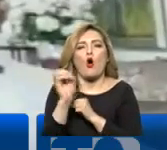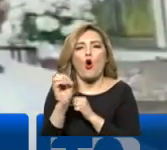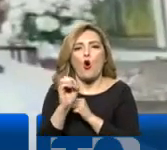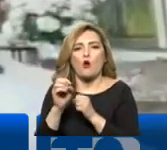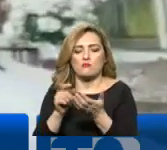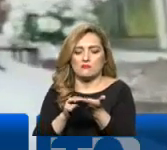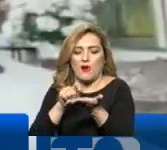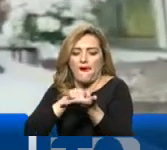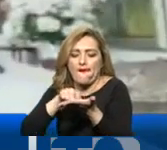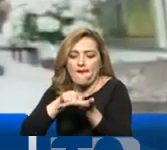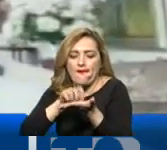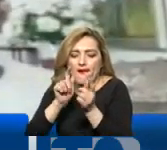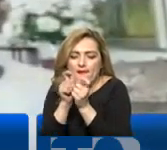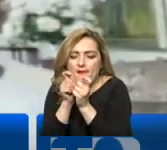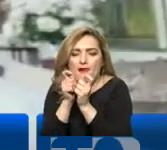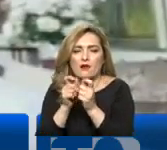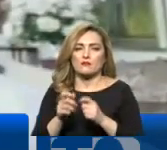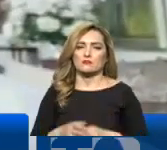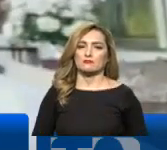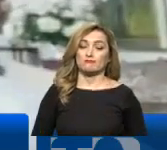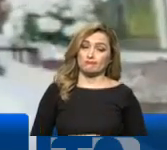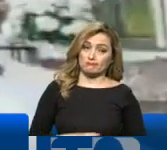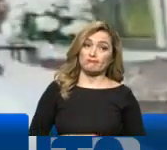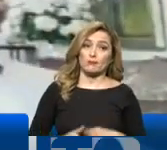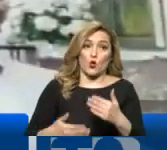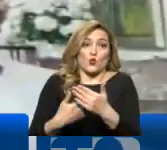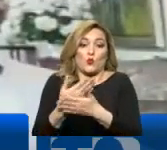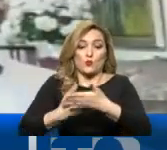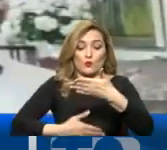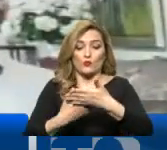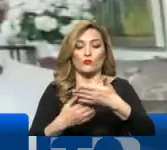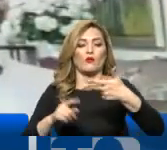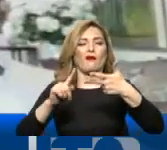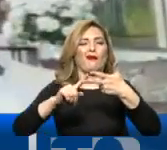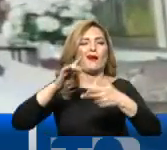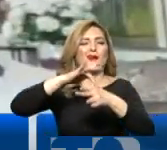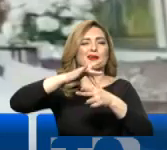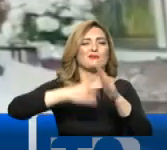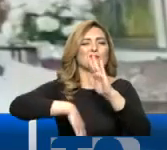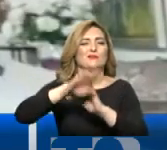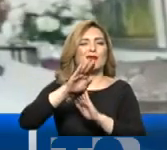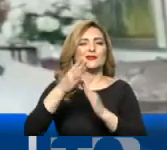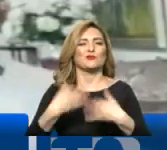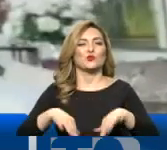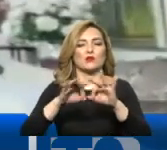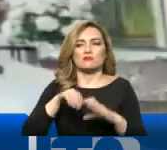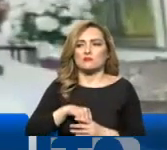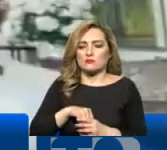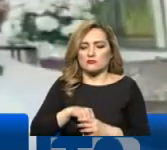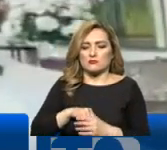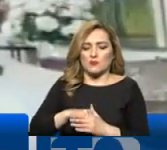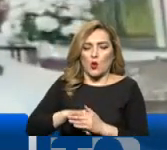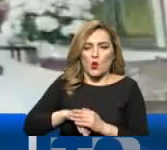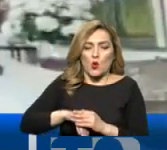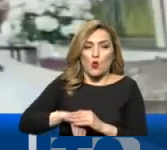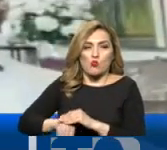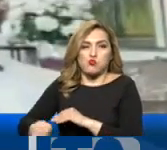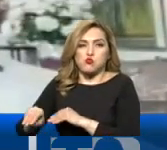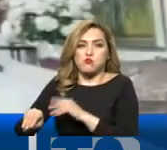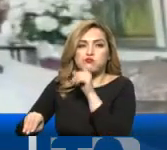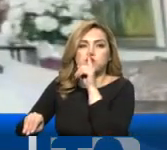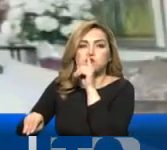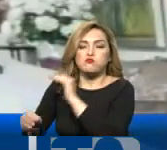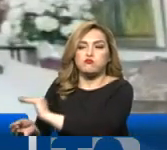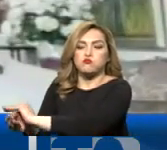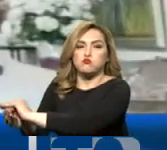se forjen documentos. Y por supuesto, el riesgo más importante, que exista un nuevo desvío de dineros públicos en este tiempo y que